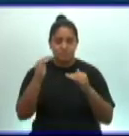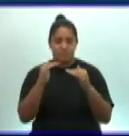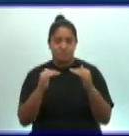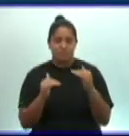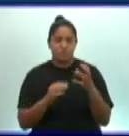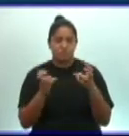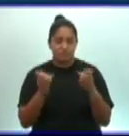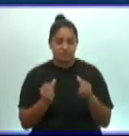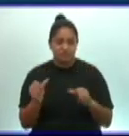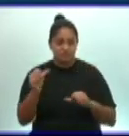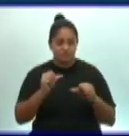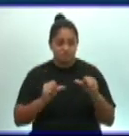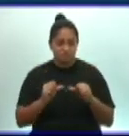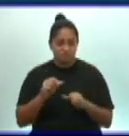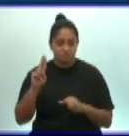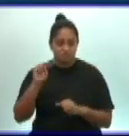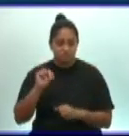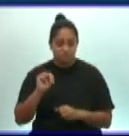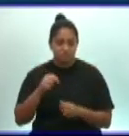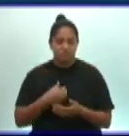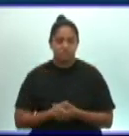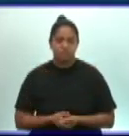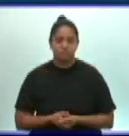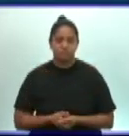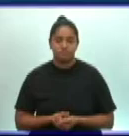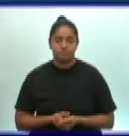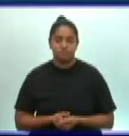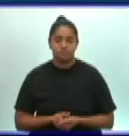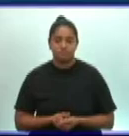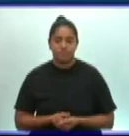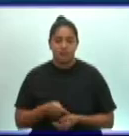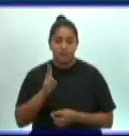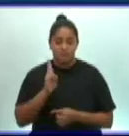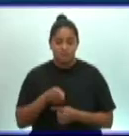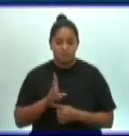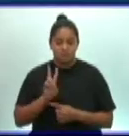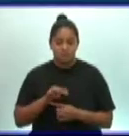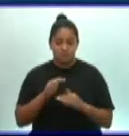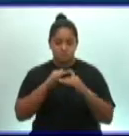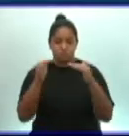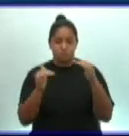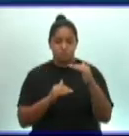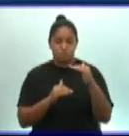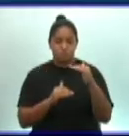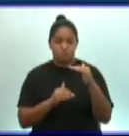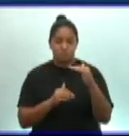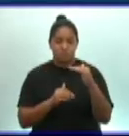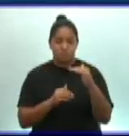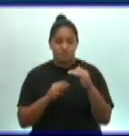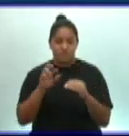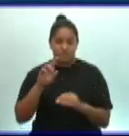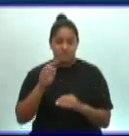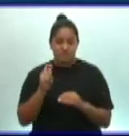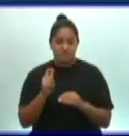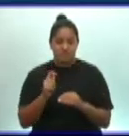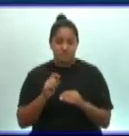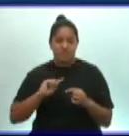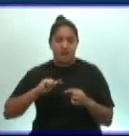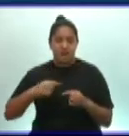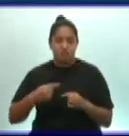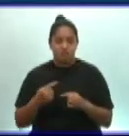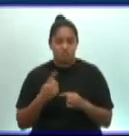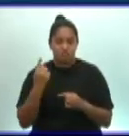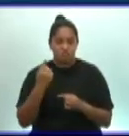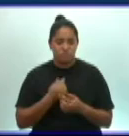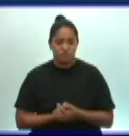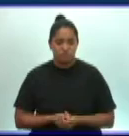sustancia N, bueno, pues obtendríamos que la presión por el volumen sobre la constante universal por la temperatura ya es la expresión que tengo para